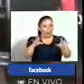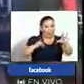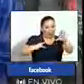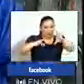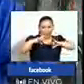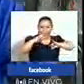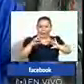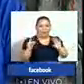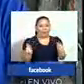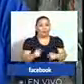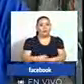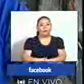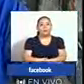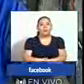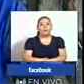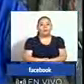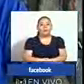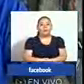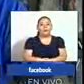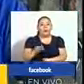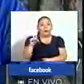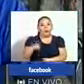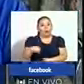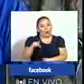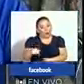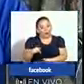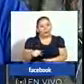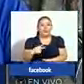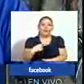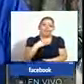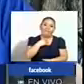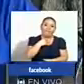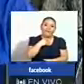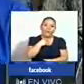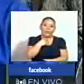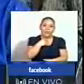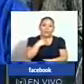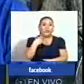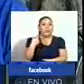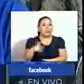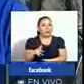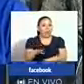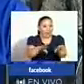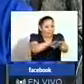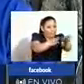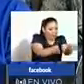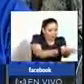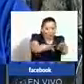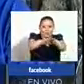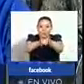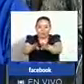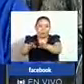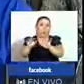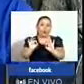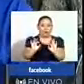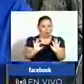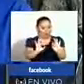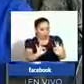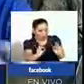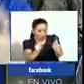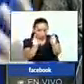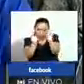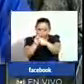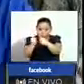contagio. Por el momento se nos hizo un poco complicado, ¿verdad? Teníamos bastantes mesas, pero nos hemos adecuado para que